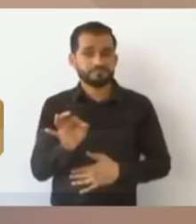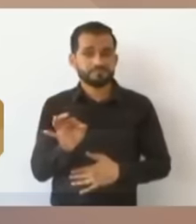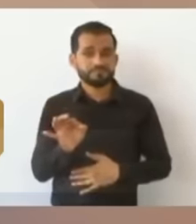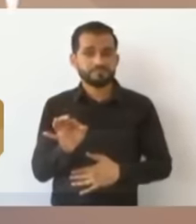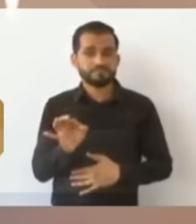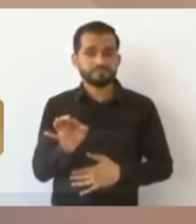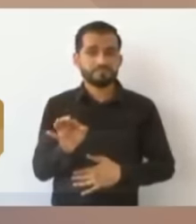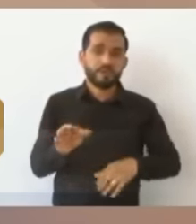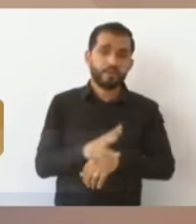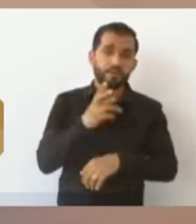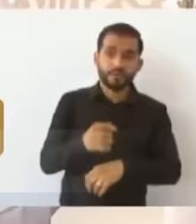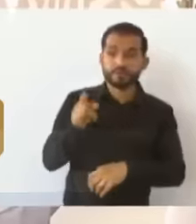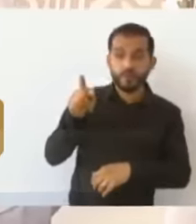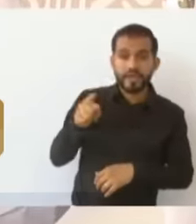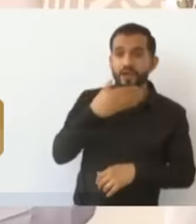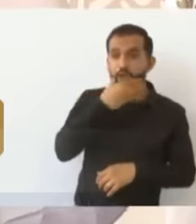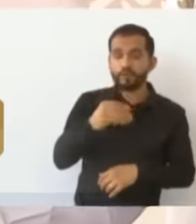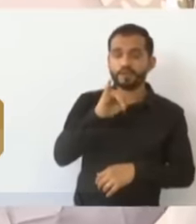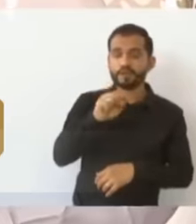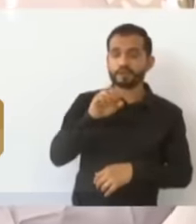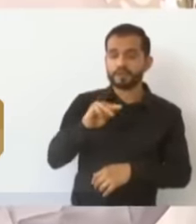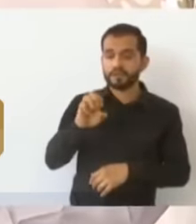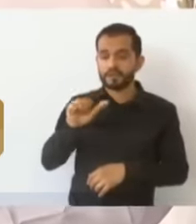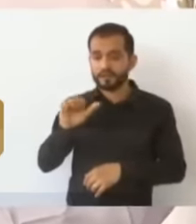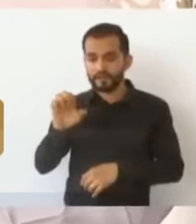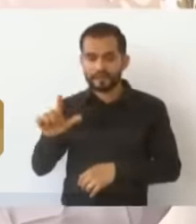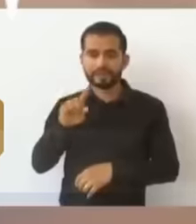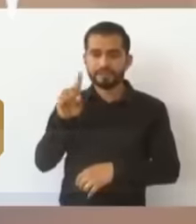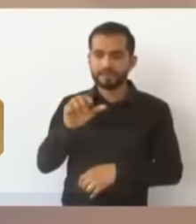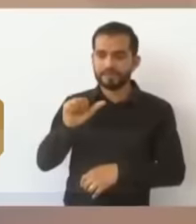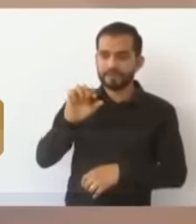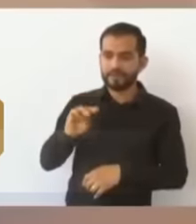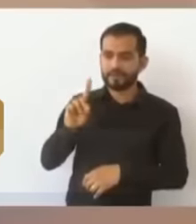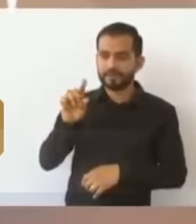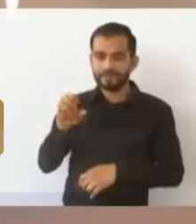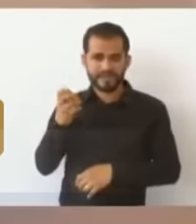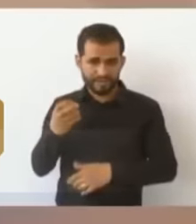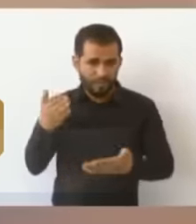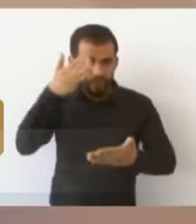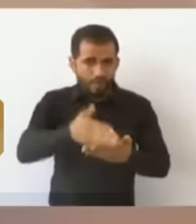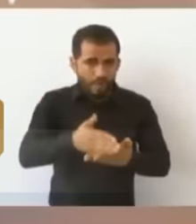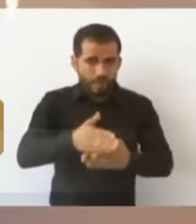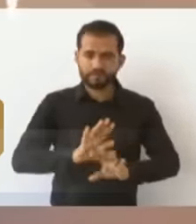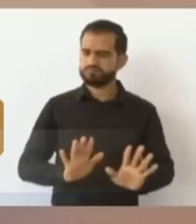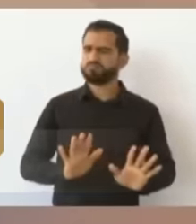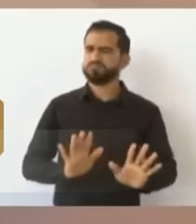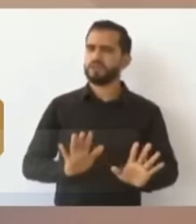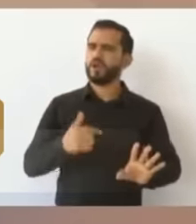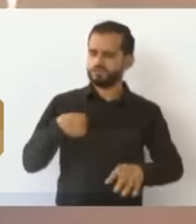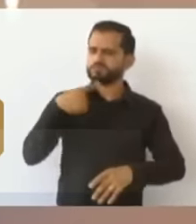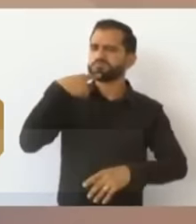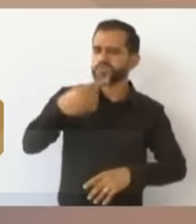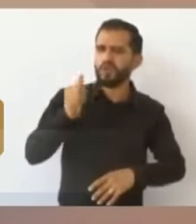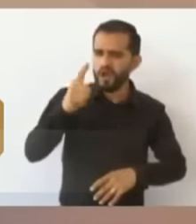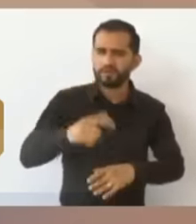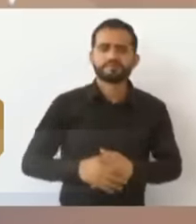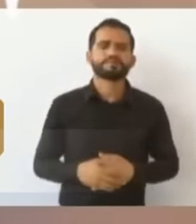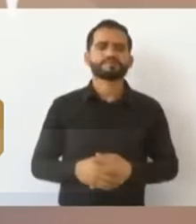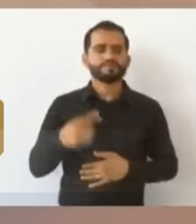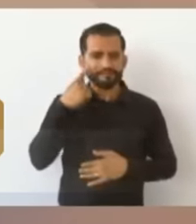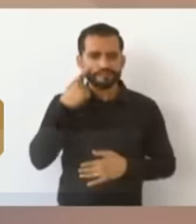parte del señor Ismael Zambada. Yo quiero decirles una cosa sin ataduras de ninguna naturaleza. En primer